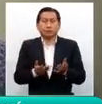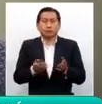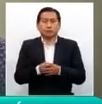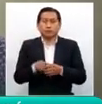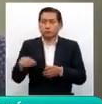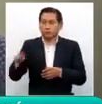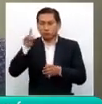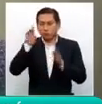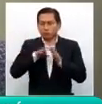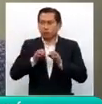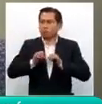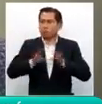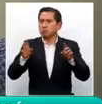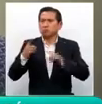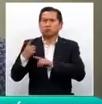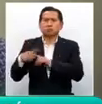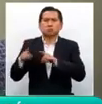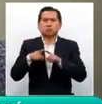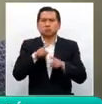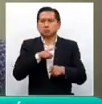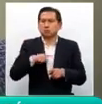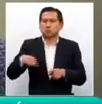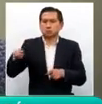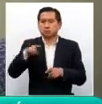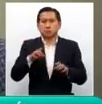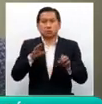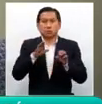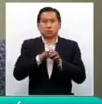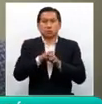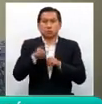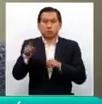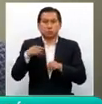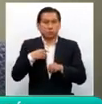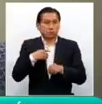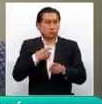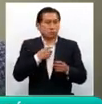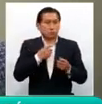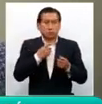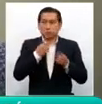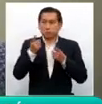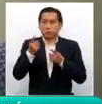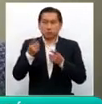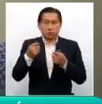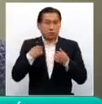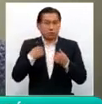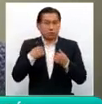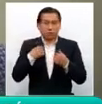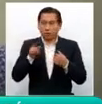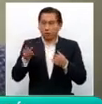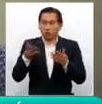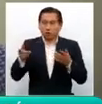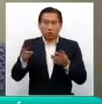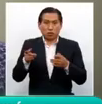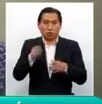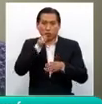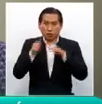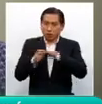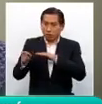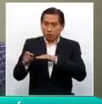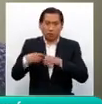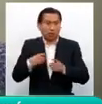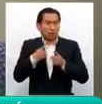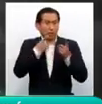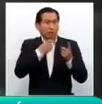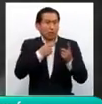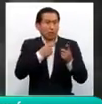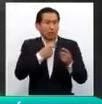Fotos en todo lado para que el que delatara tenía un premio,